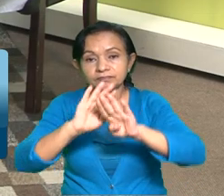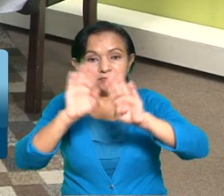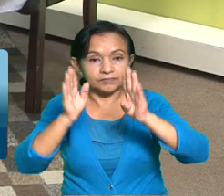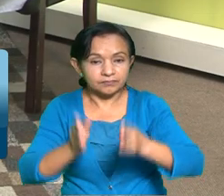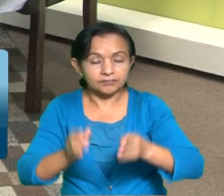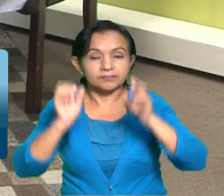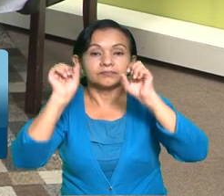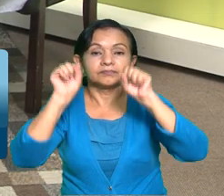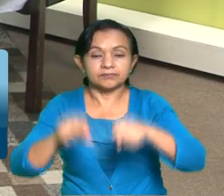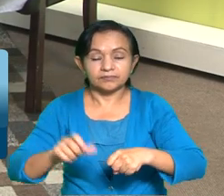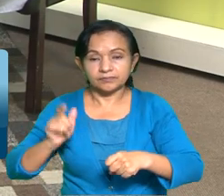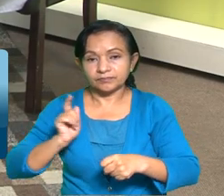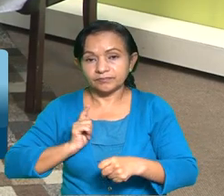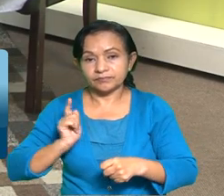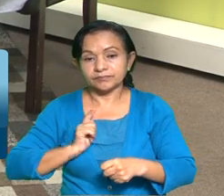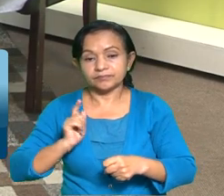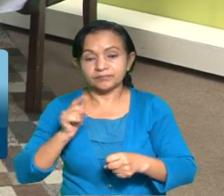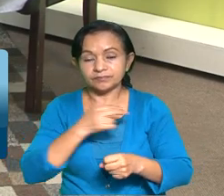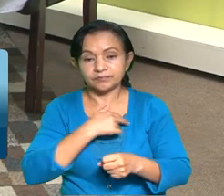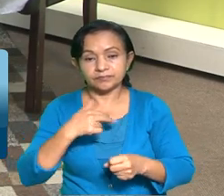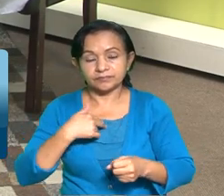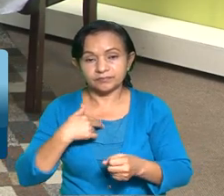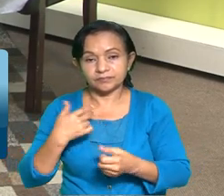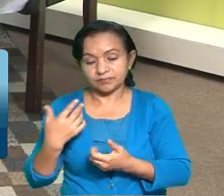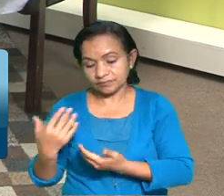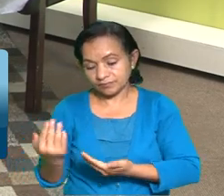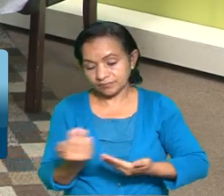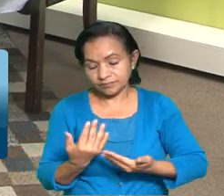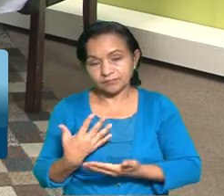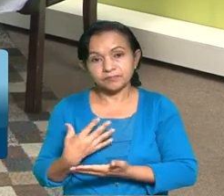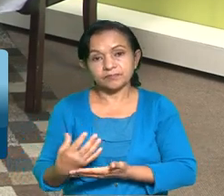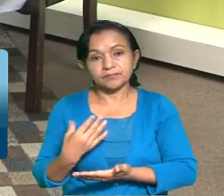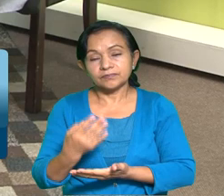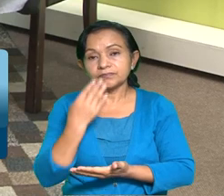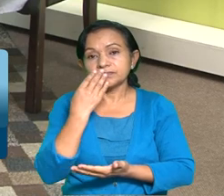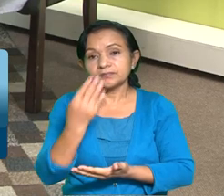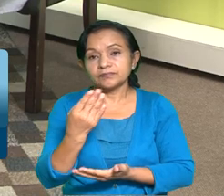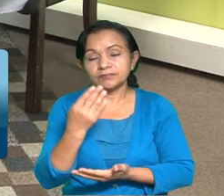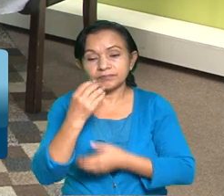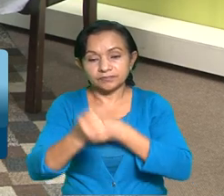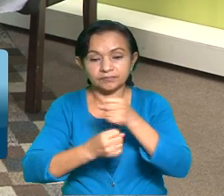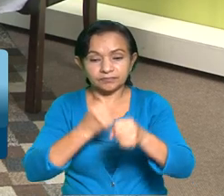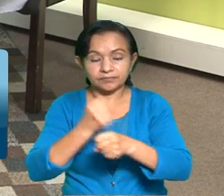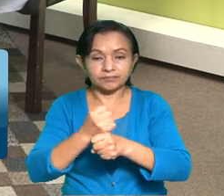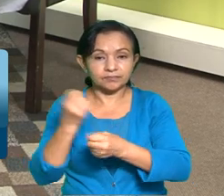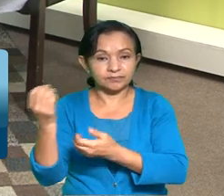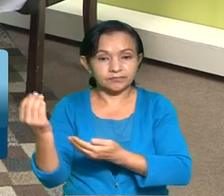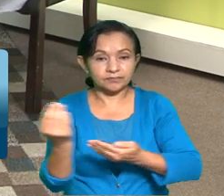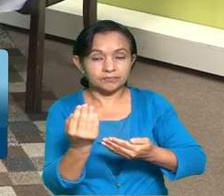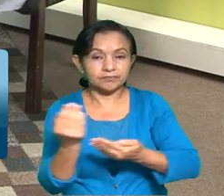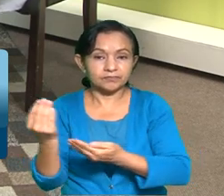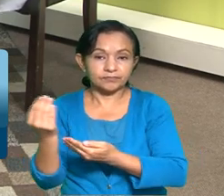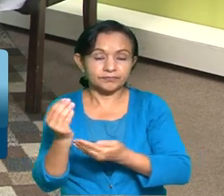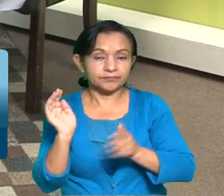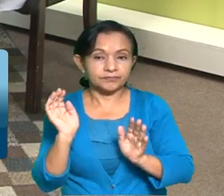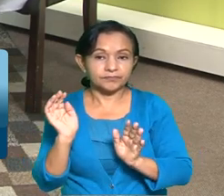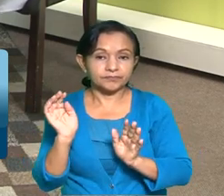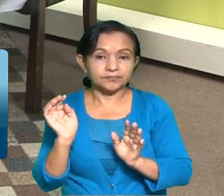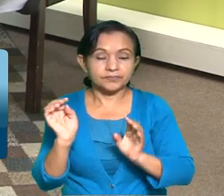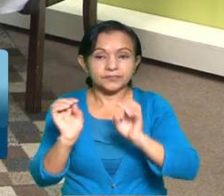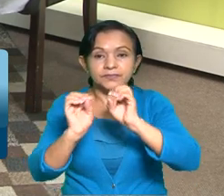la capacidad para producir la cantidad de leche adecuada según la edad de nuestro bebé, ¿ya? Entonces no